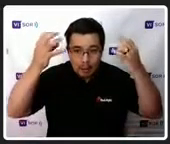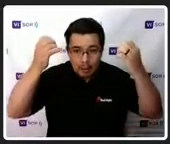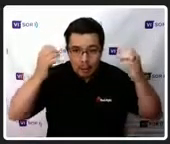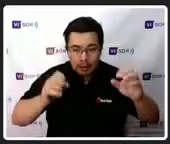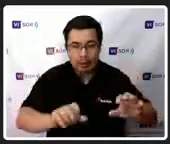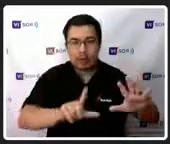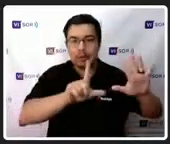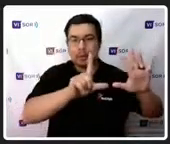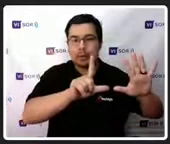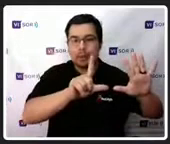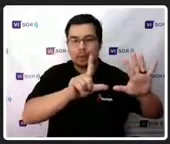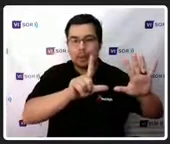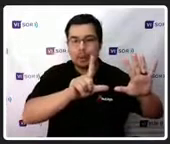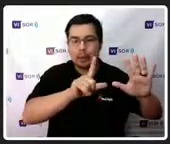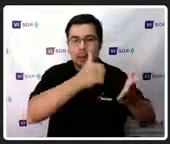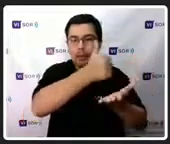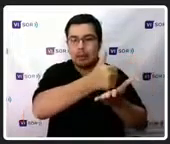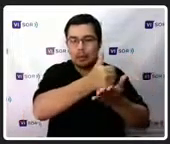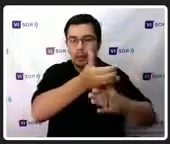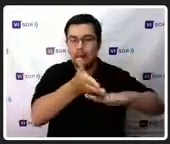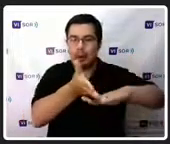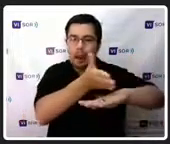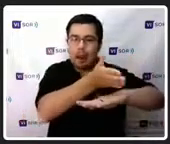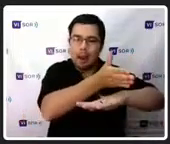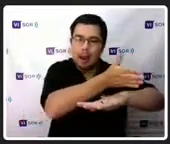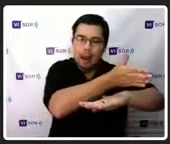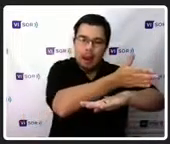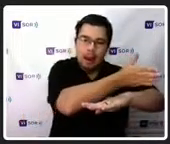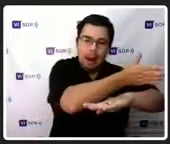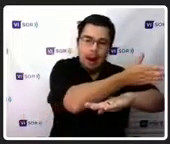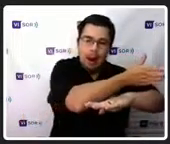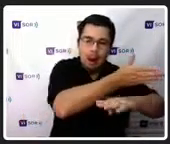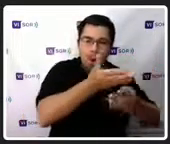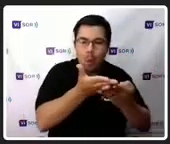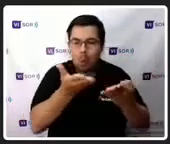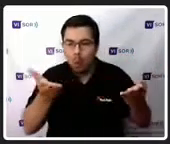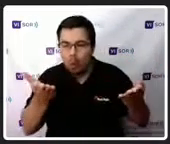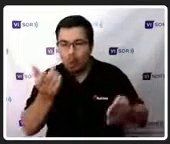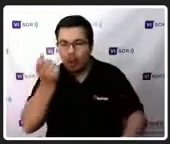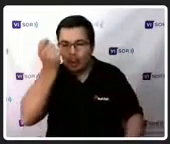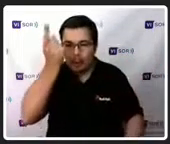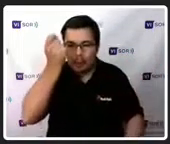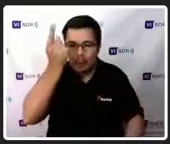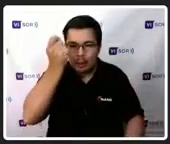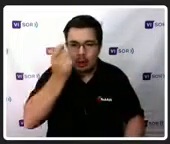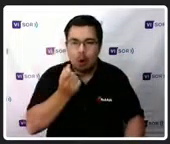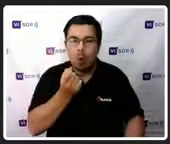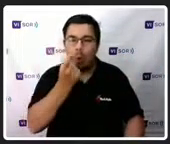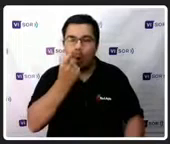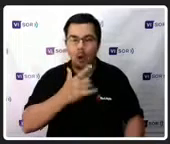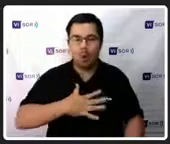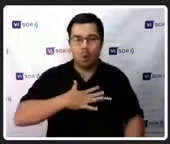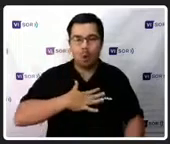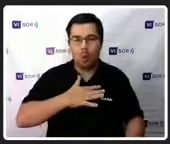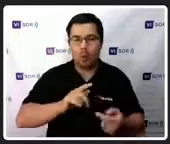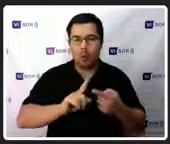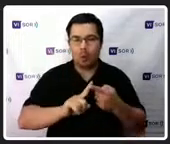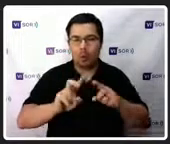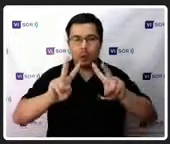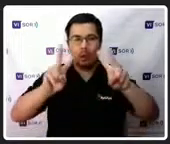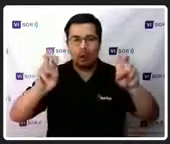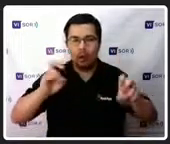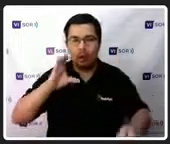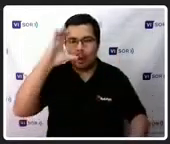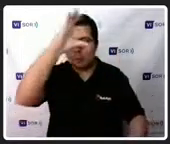anteriores y que puedan identificar qué es lo que más les gusta la operación turística, les gusta la hotelería y si les gusta la hotelería les